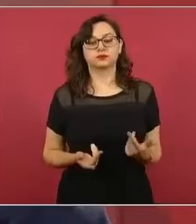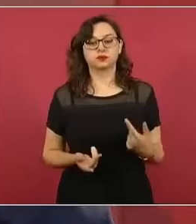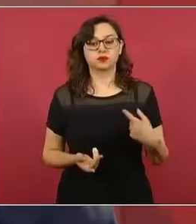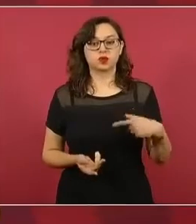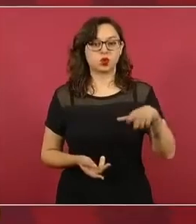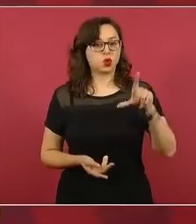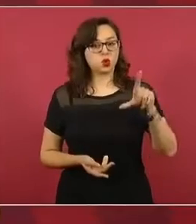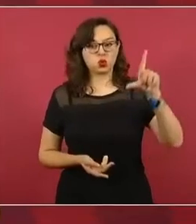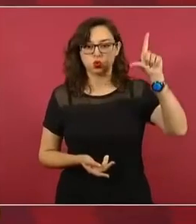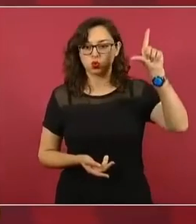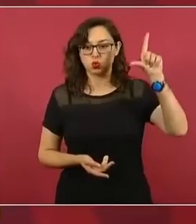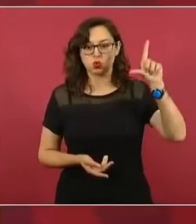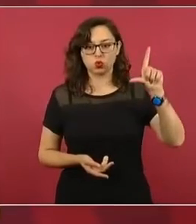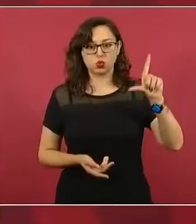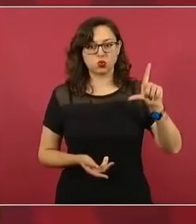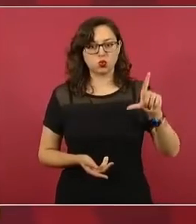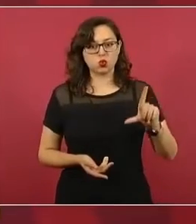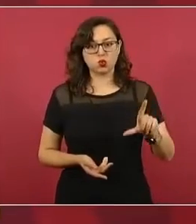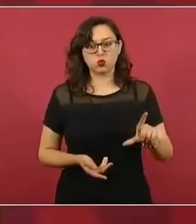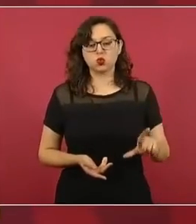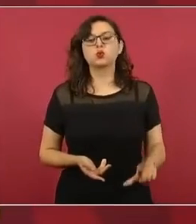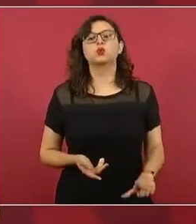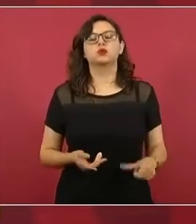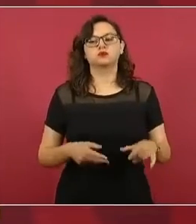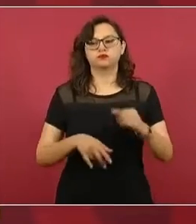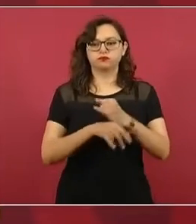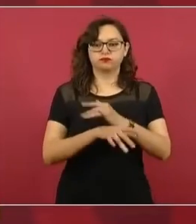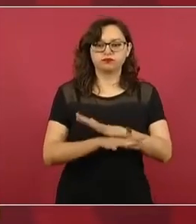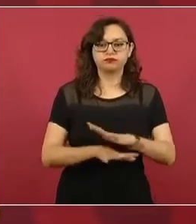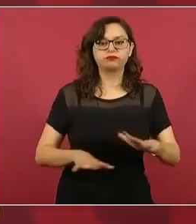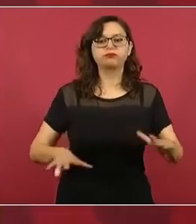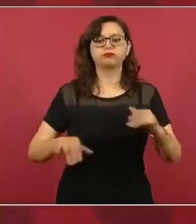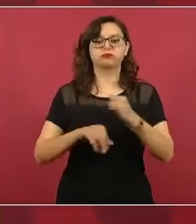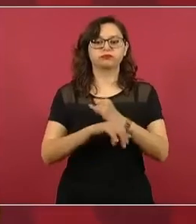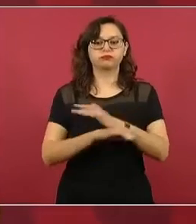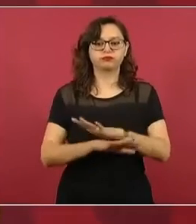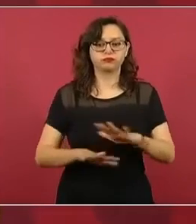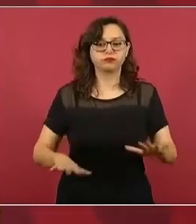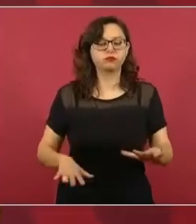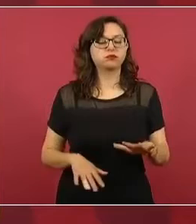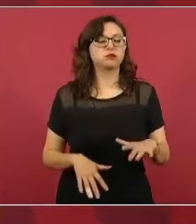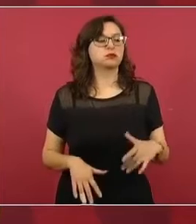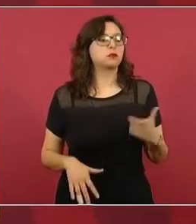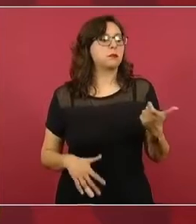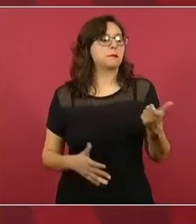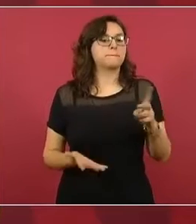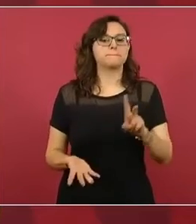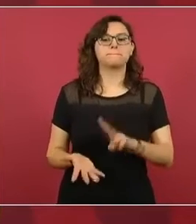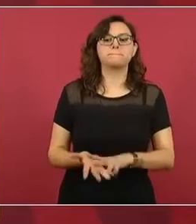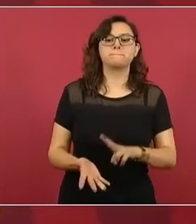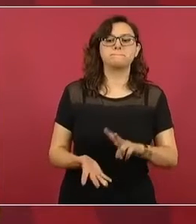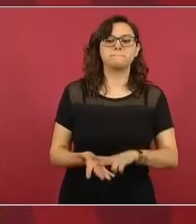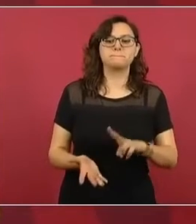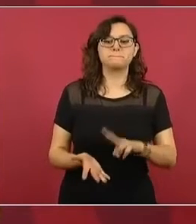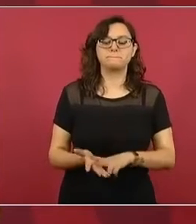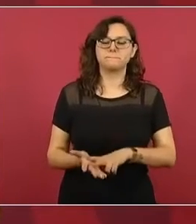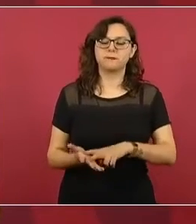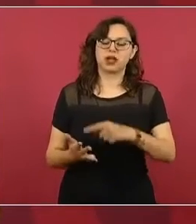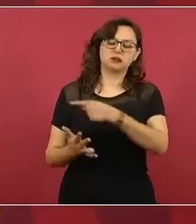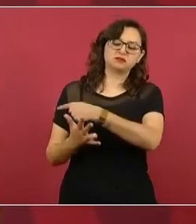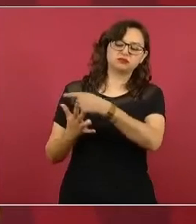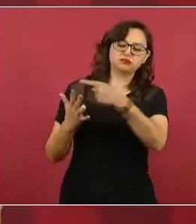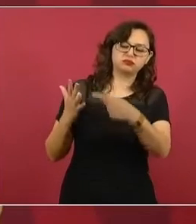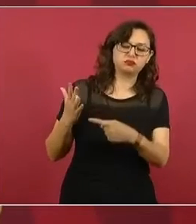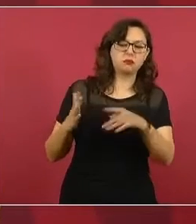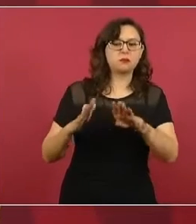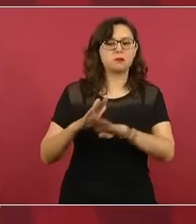estar informando a la gente del costo de la canasta básica